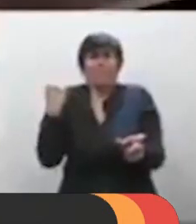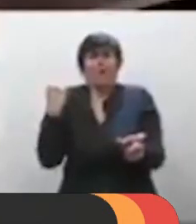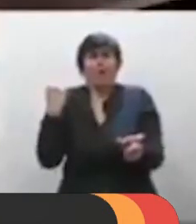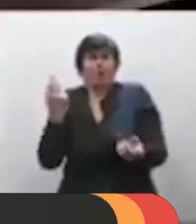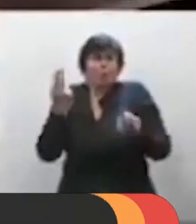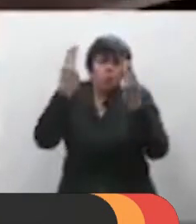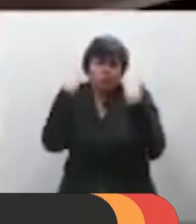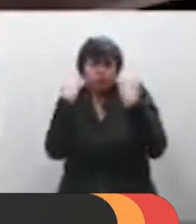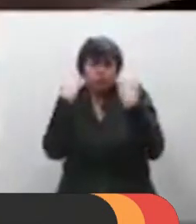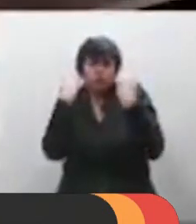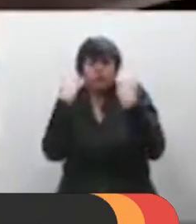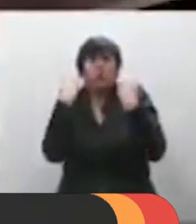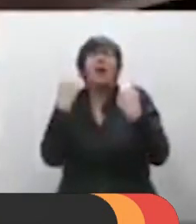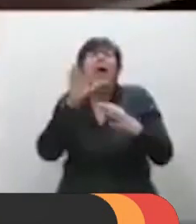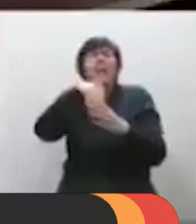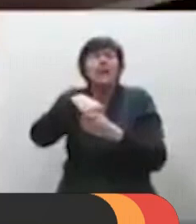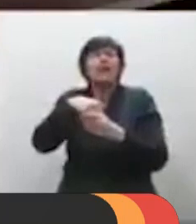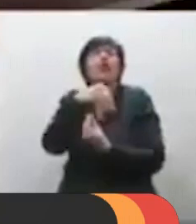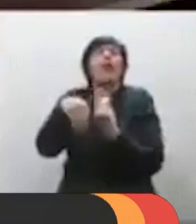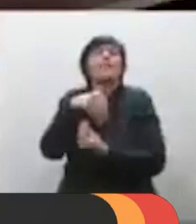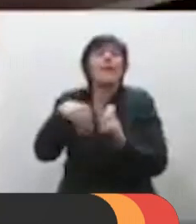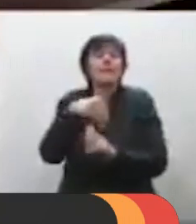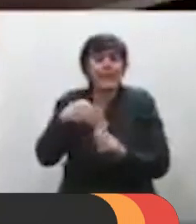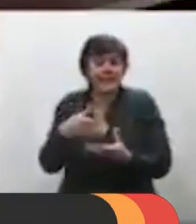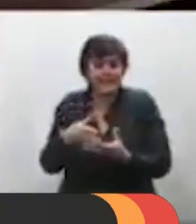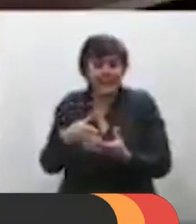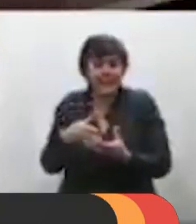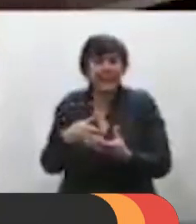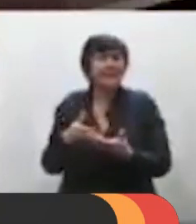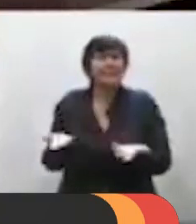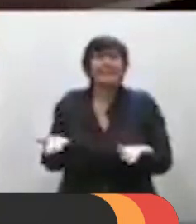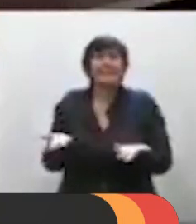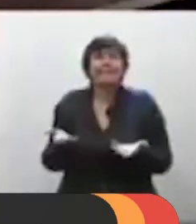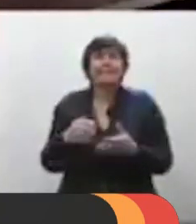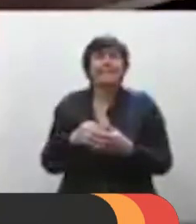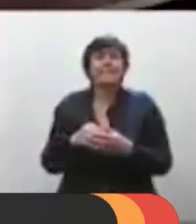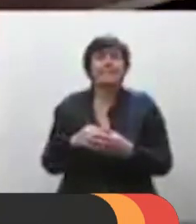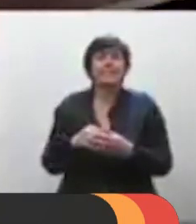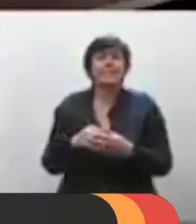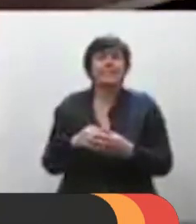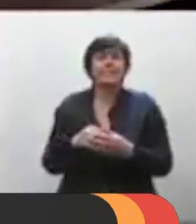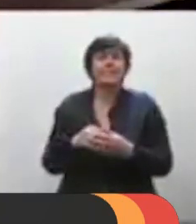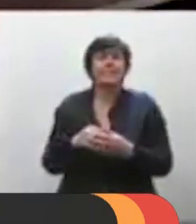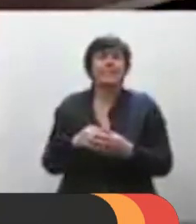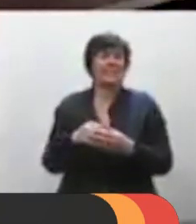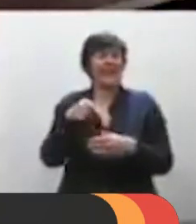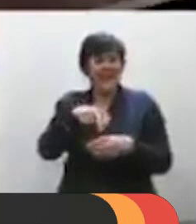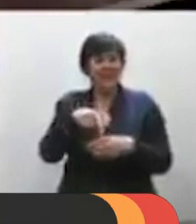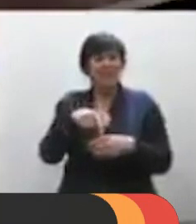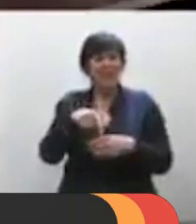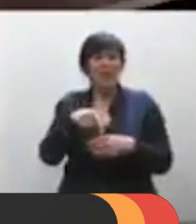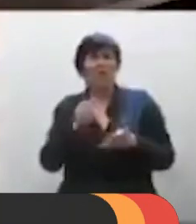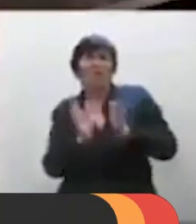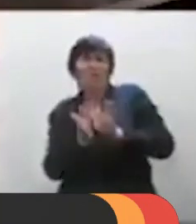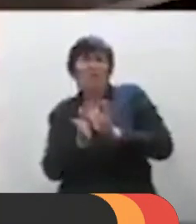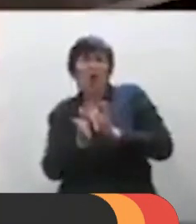ejemplo, en el abuso intrafamiliar, donde no se puede hablar de violencia, pero tampoco